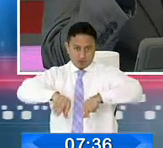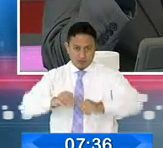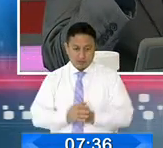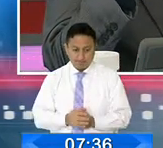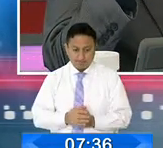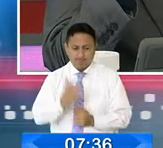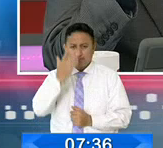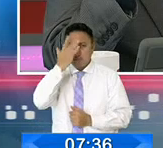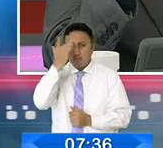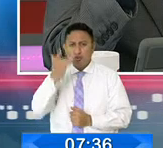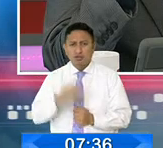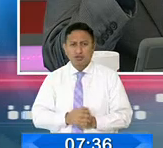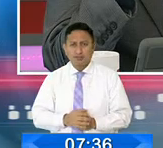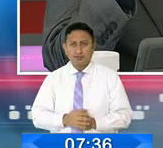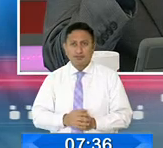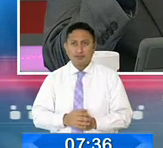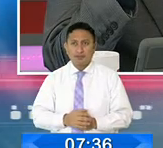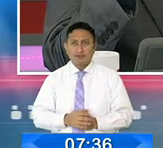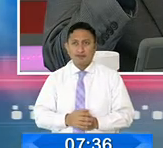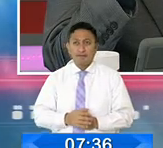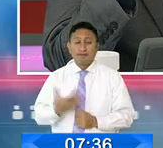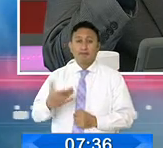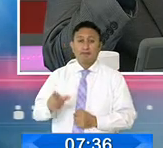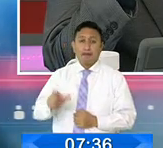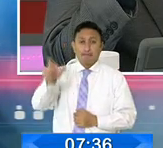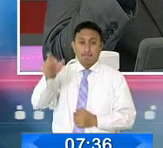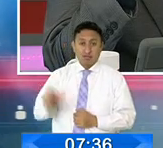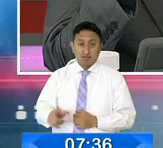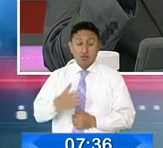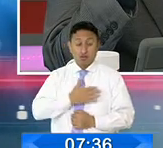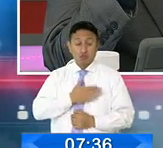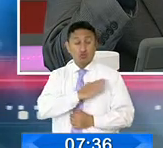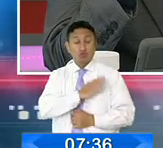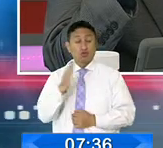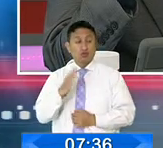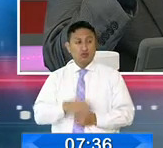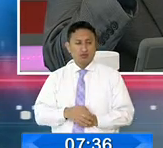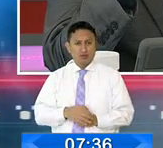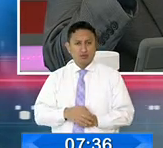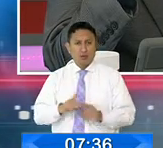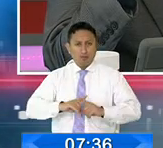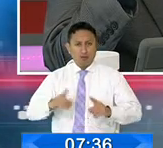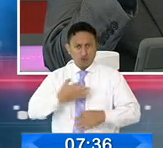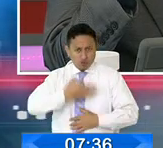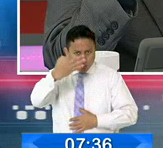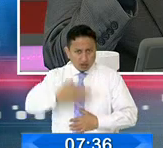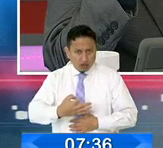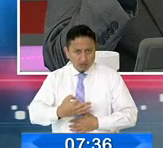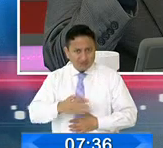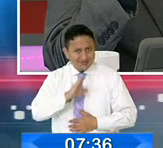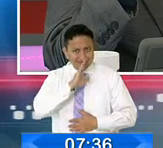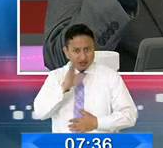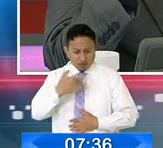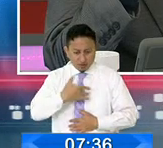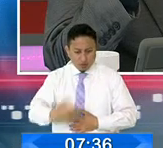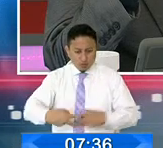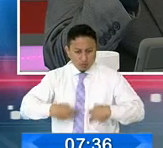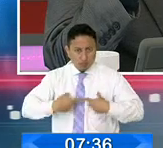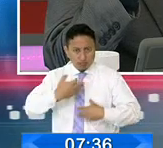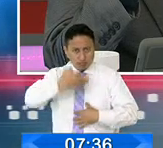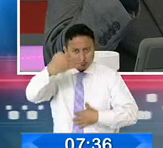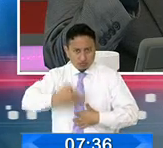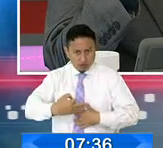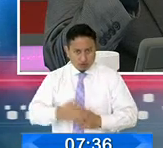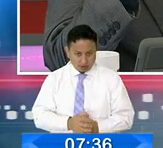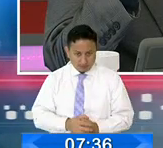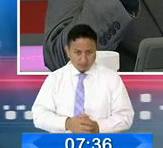qué, Roberto? Porque cuando una persona dice que es honesta, debe ser honesta en todos los momentos de su vida. Vemos